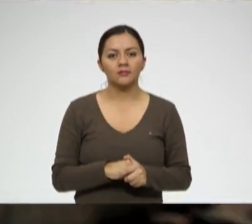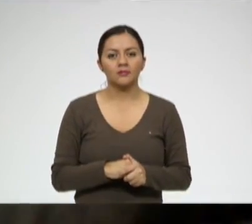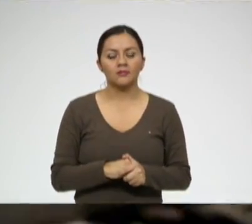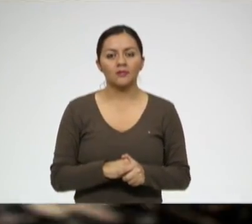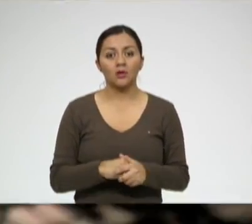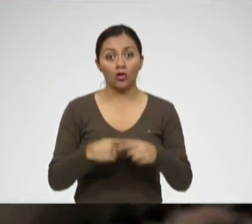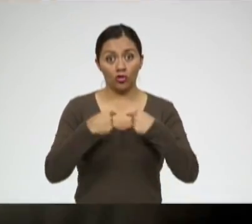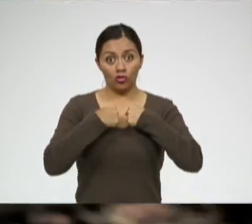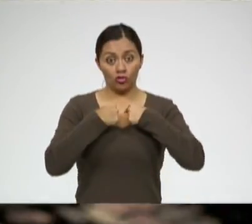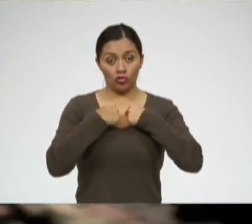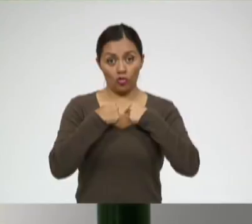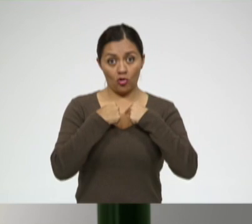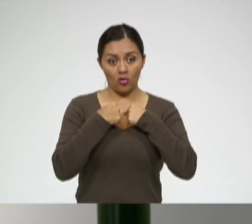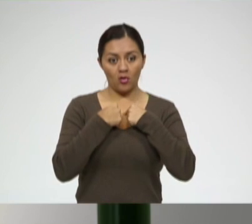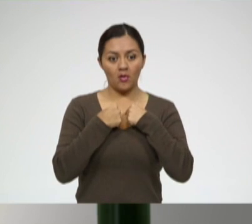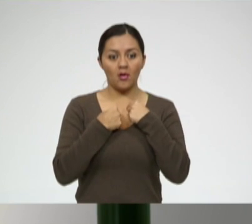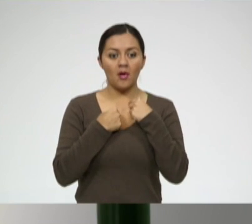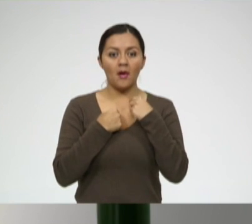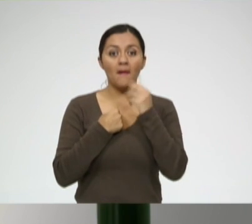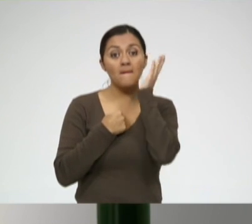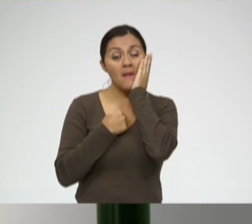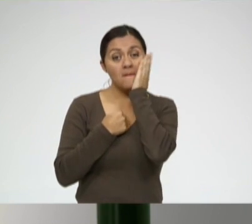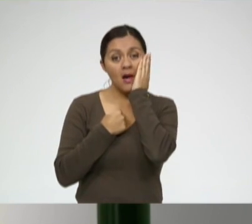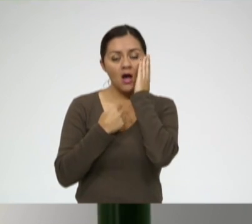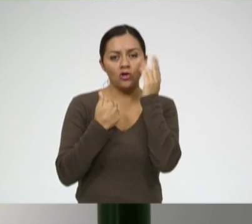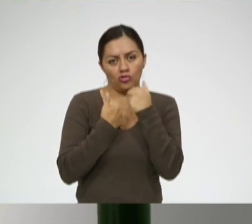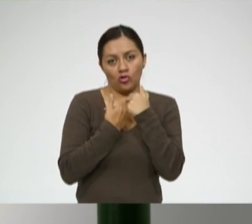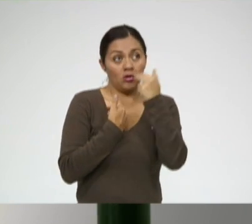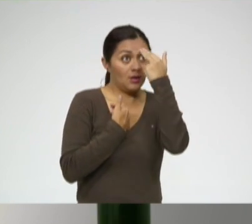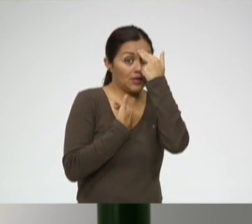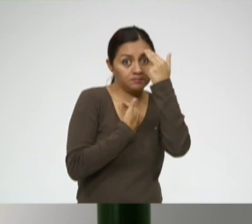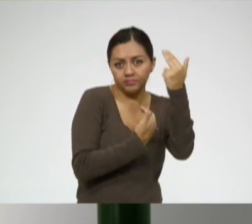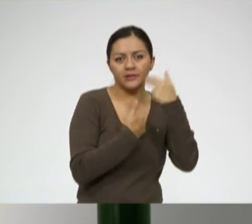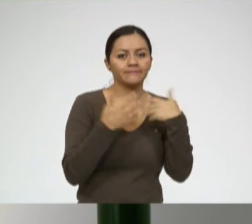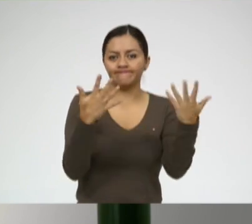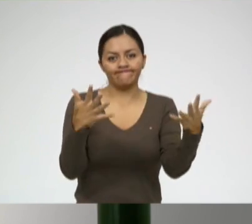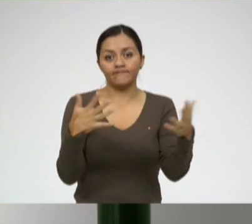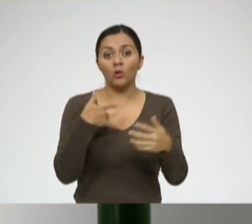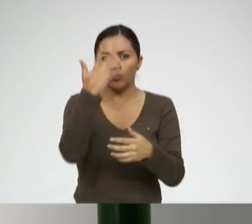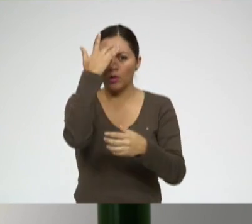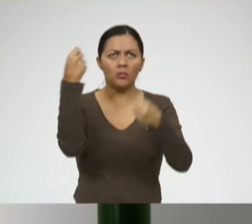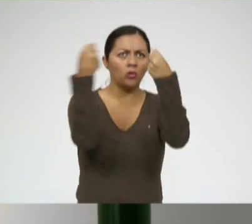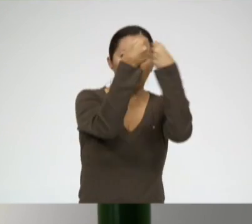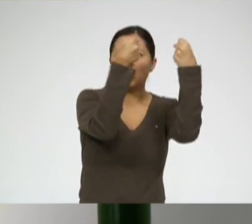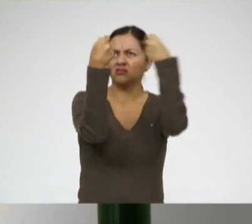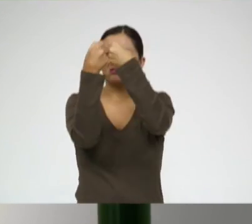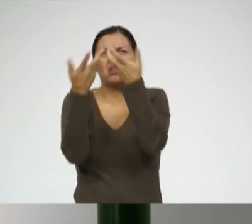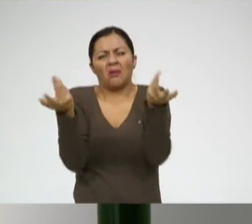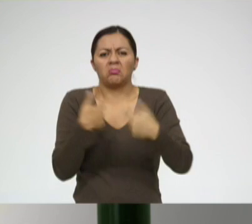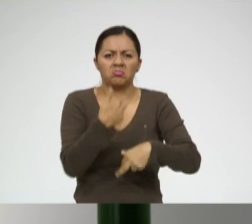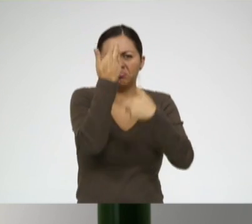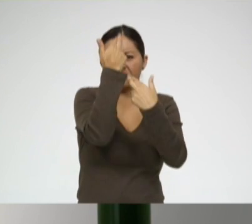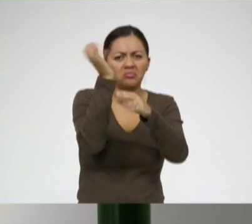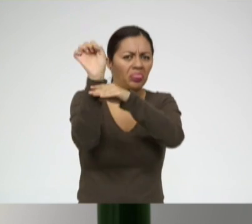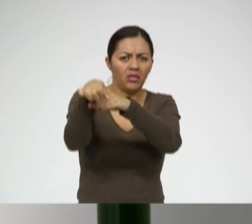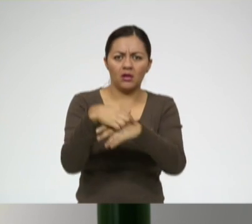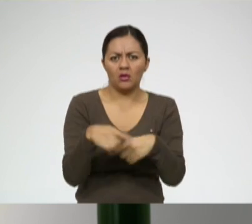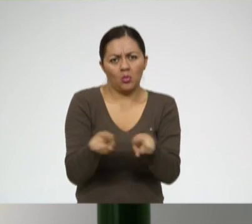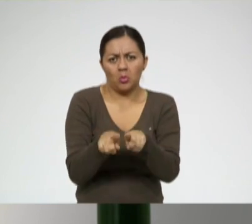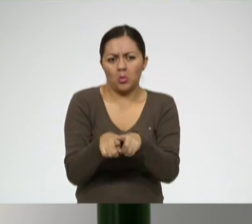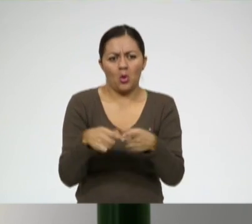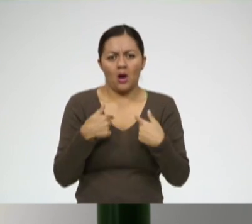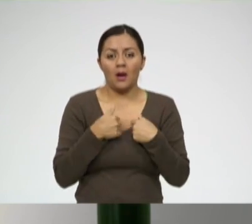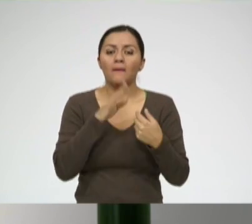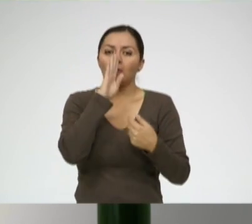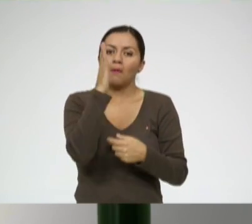A mi mamá antes le faltaba el respeto por lo que veía violencia verbal en la casa. Pero yo reflexioné, ella